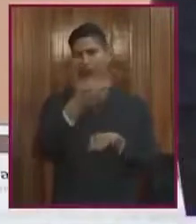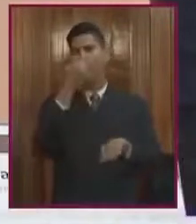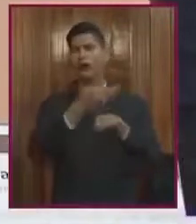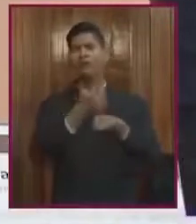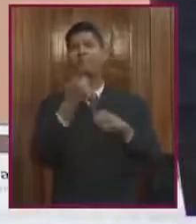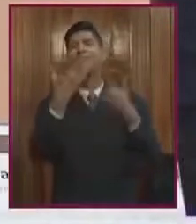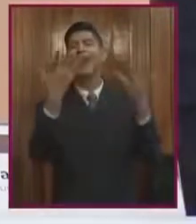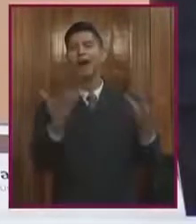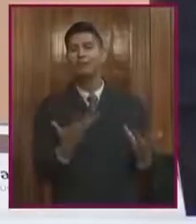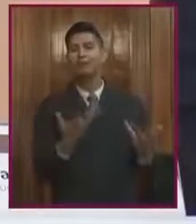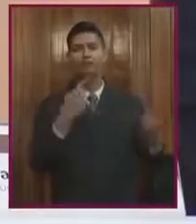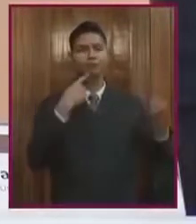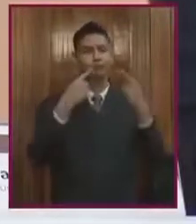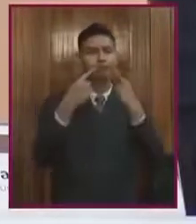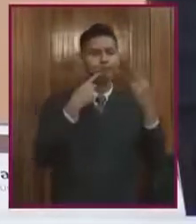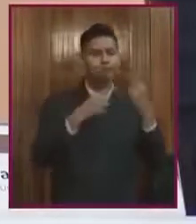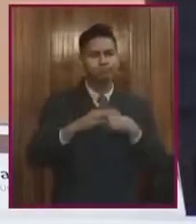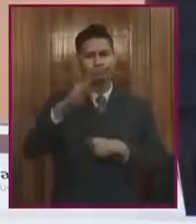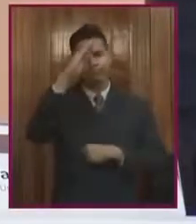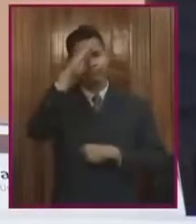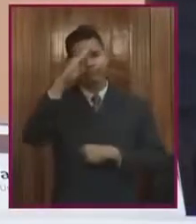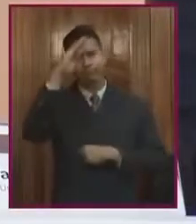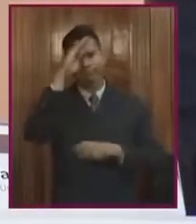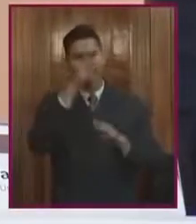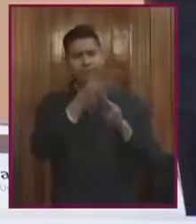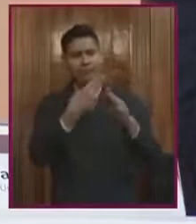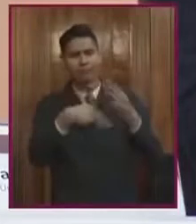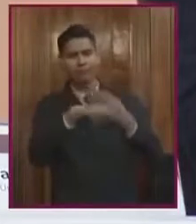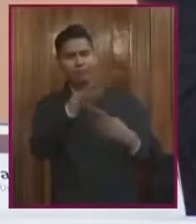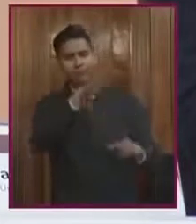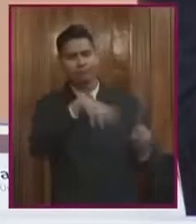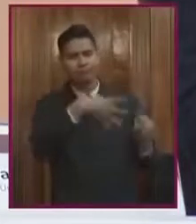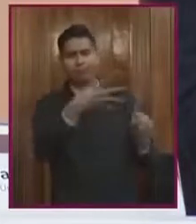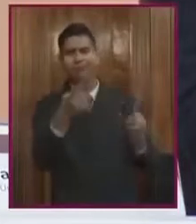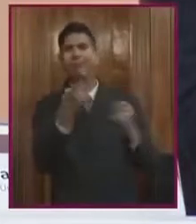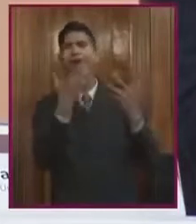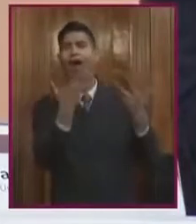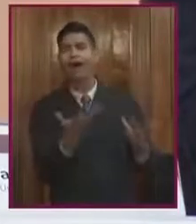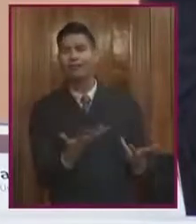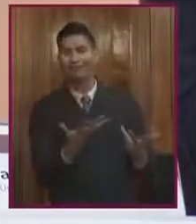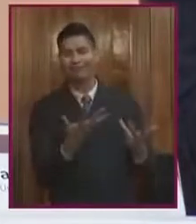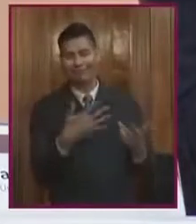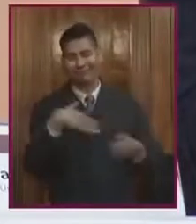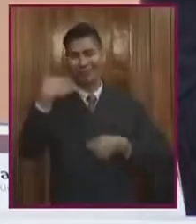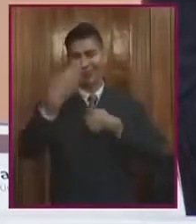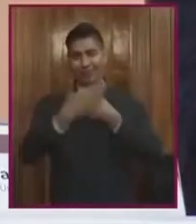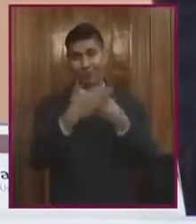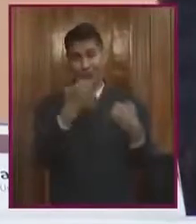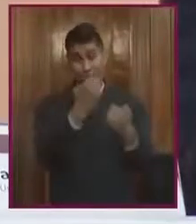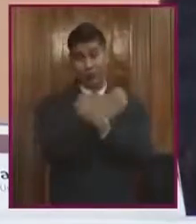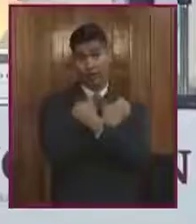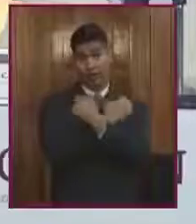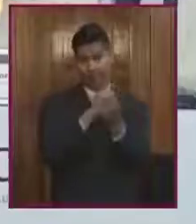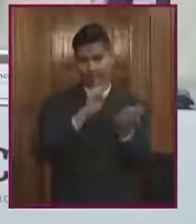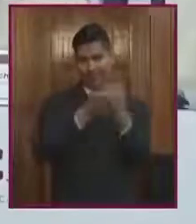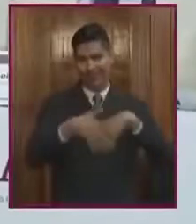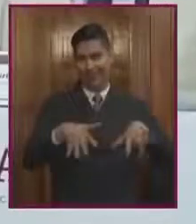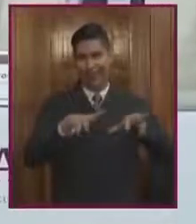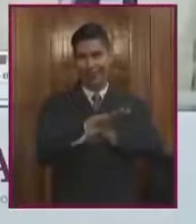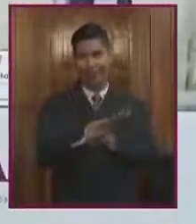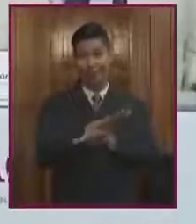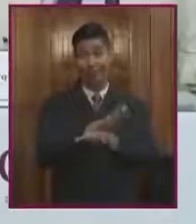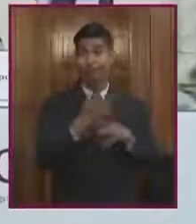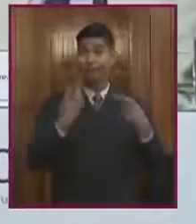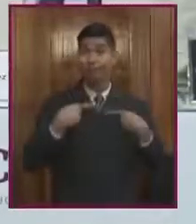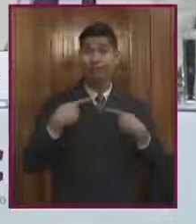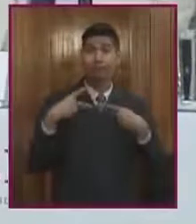para revisar y repensar una propuesta que trata de transformar la educación. Agradecemos a todas y todos